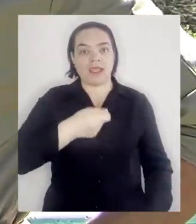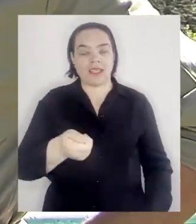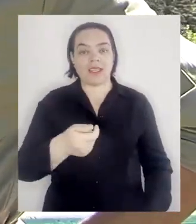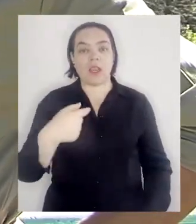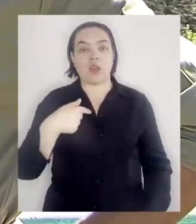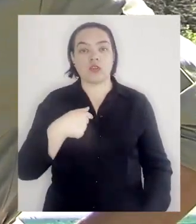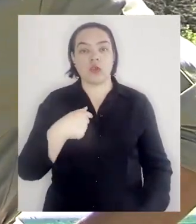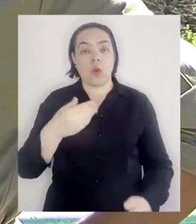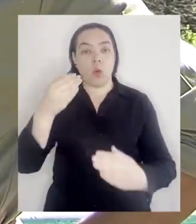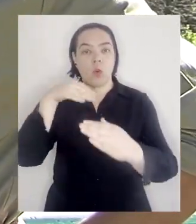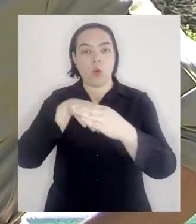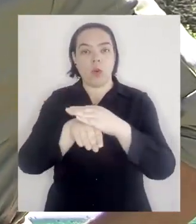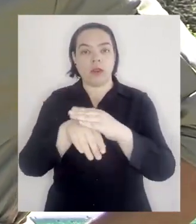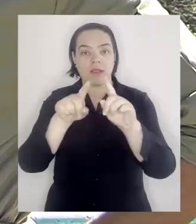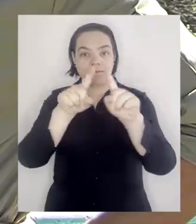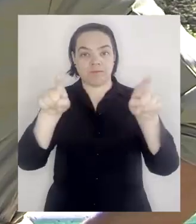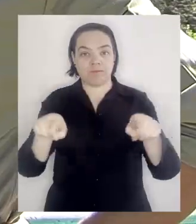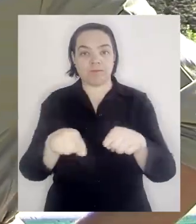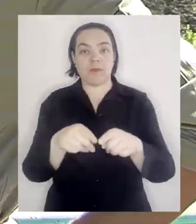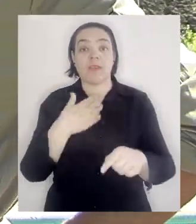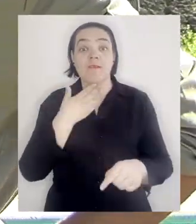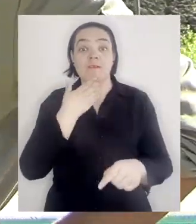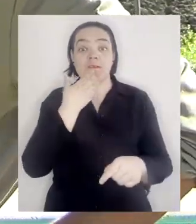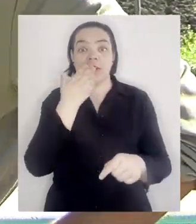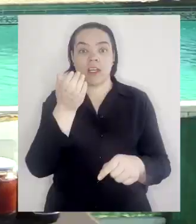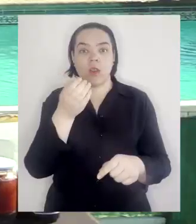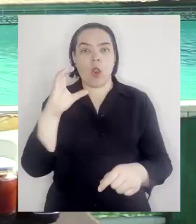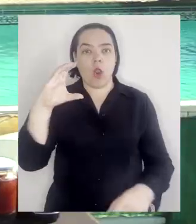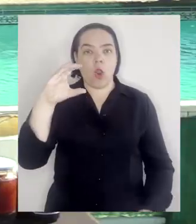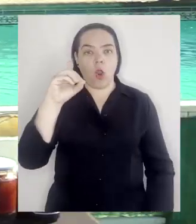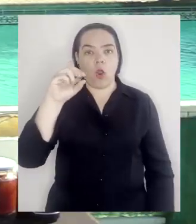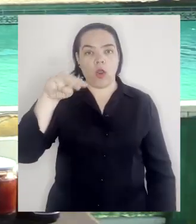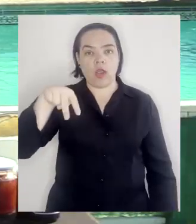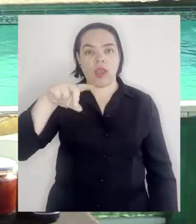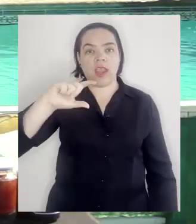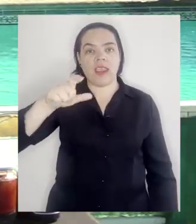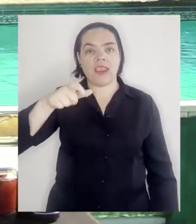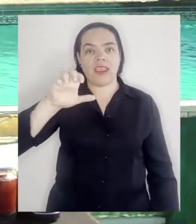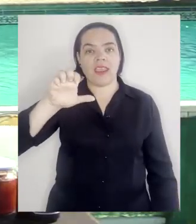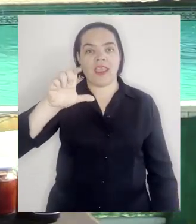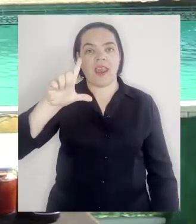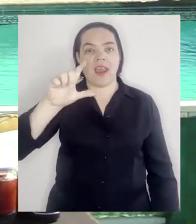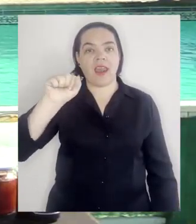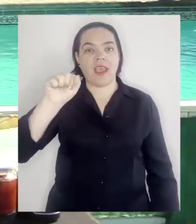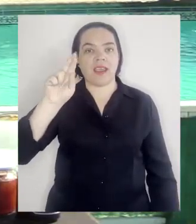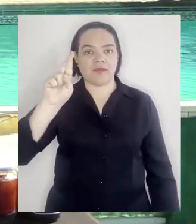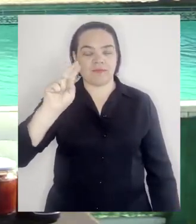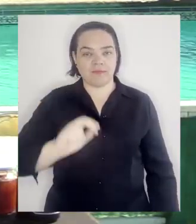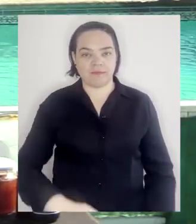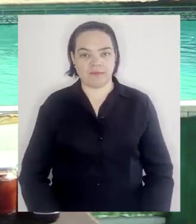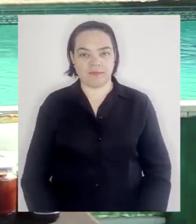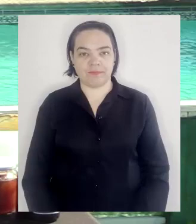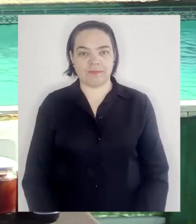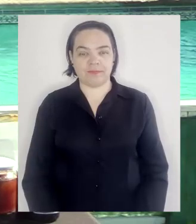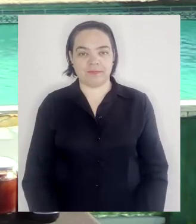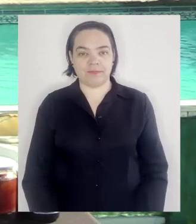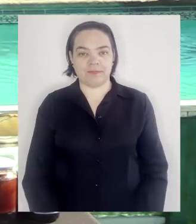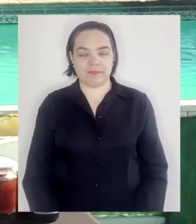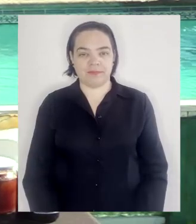muy bien la panqueque. Eso es lo que estaba preguntando, porque se puede guardar. Se puede guardar la masa hecha. Sí. Entonces se puede